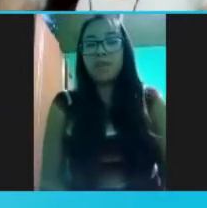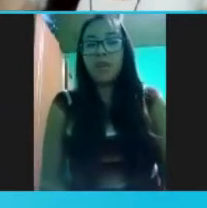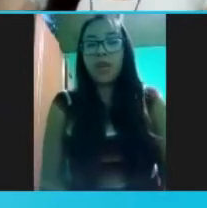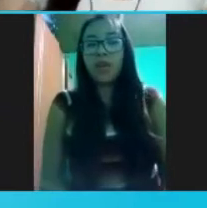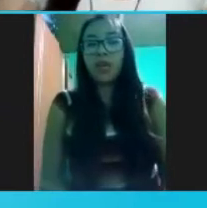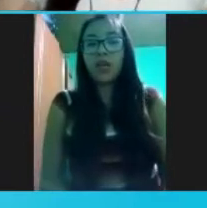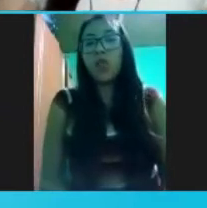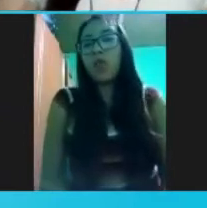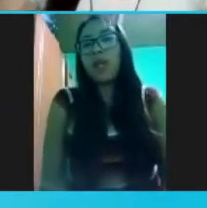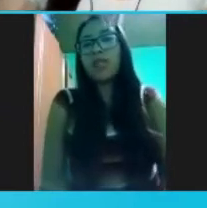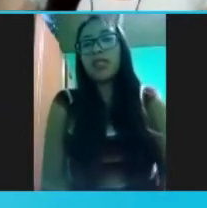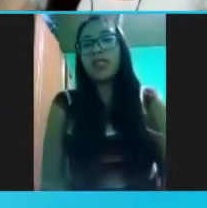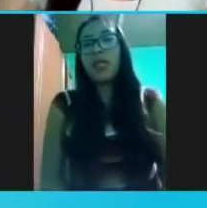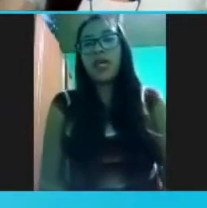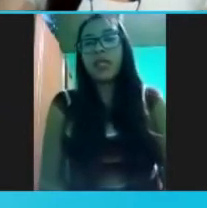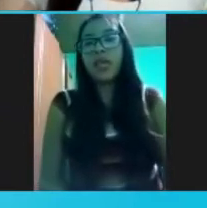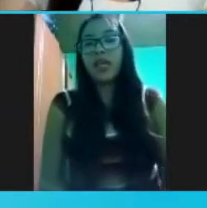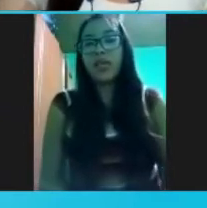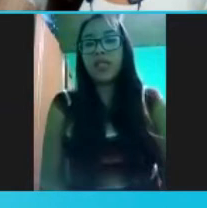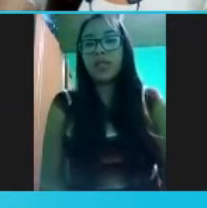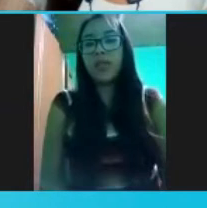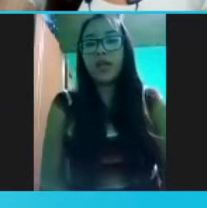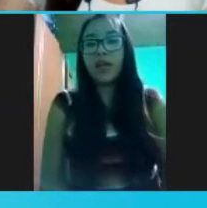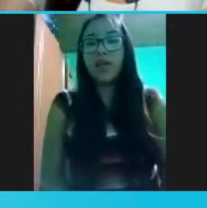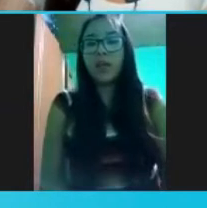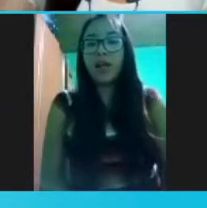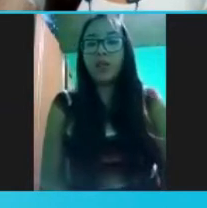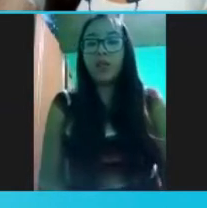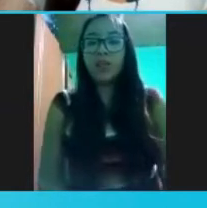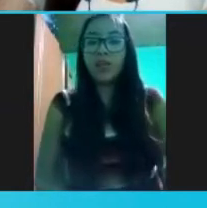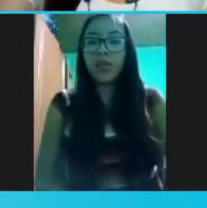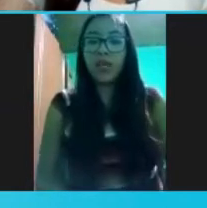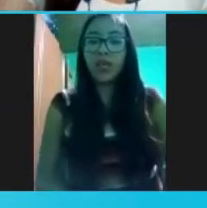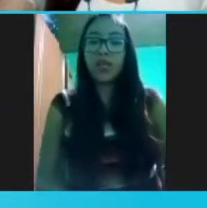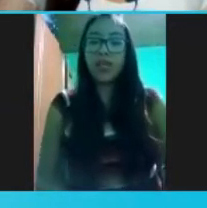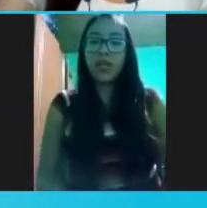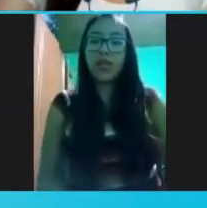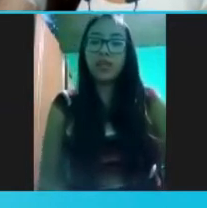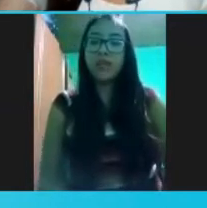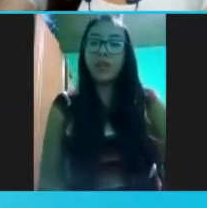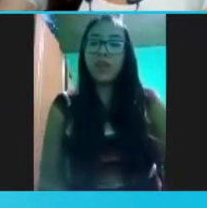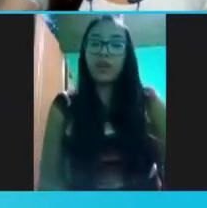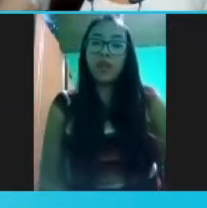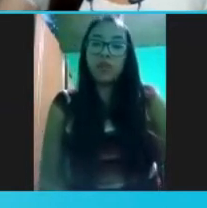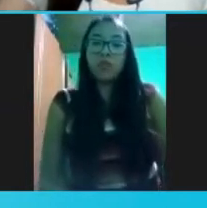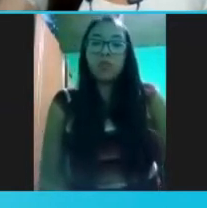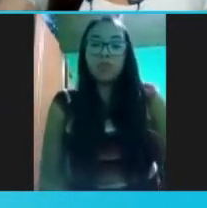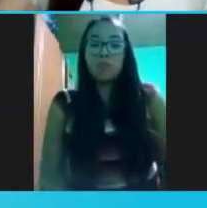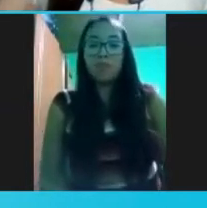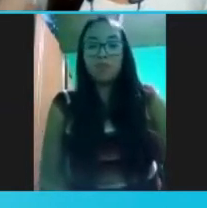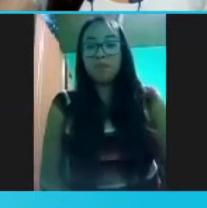que, que no cubre las necesidades que se esperaría, ¿va? Para la población que se maneja. Así